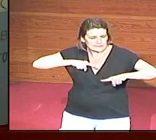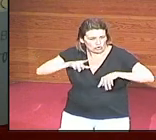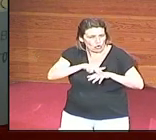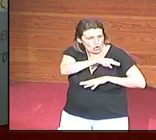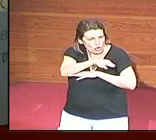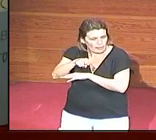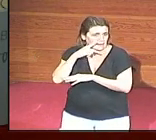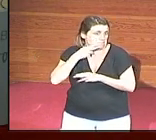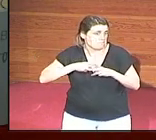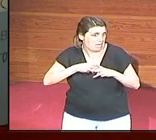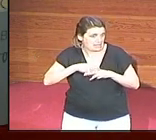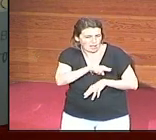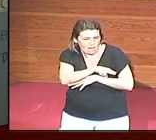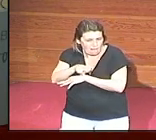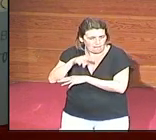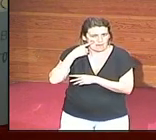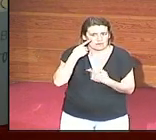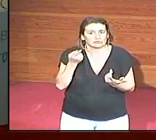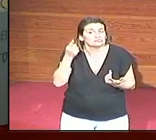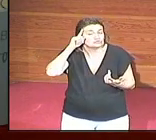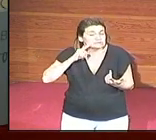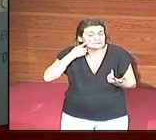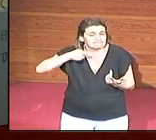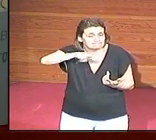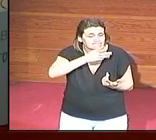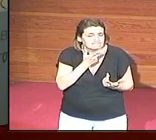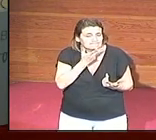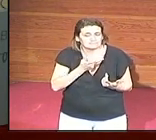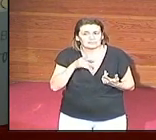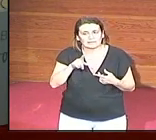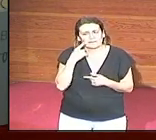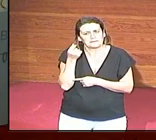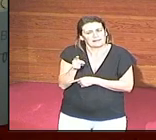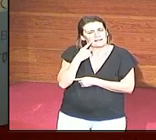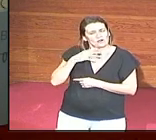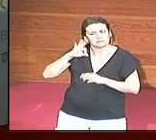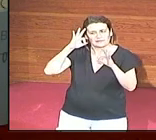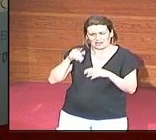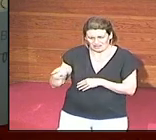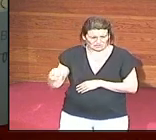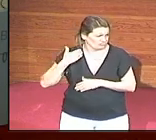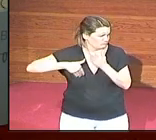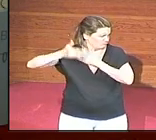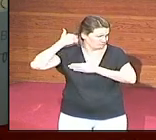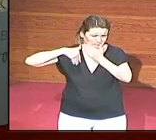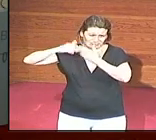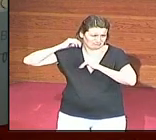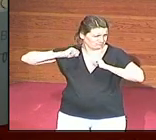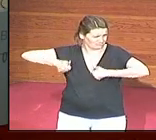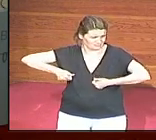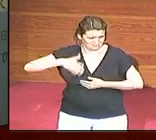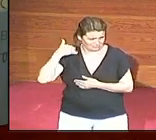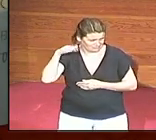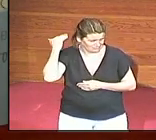madera, no sé si os quiere sonar, y parecía como algo especial. No, esto lleva pasando desde hace bastante tiempo. Es